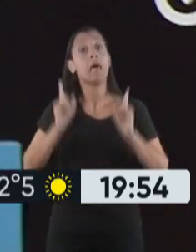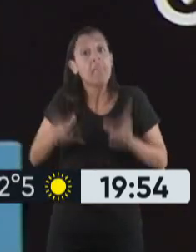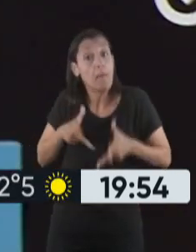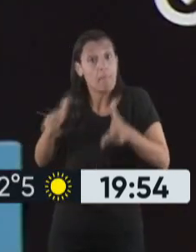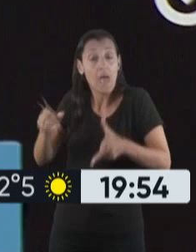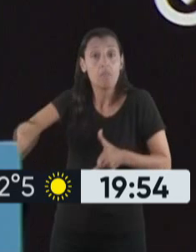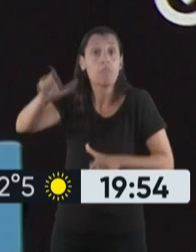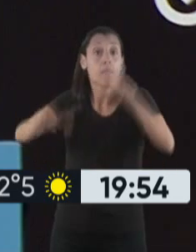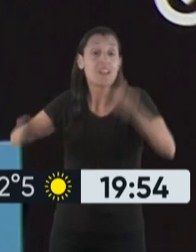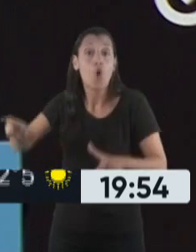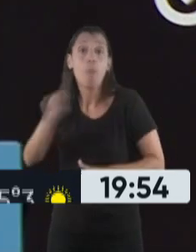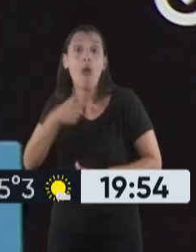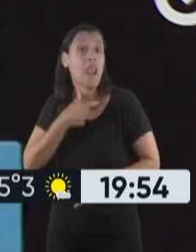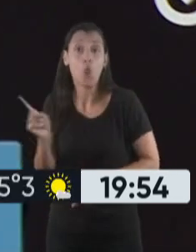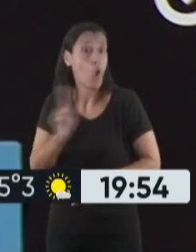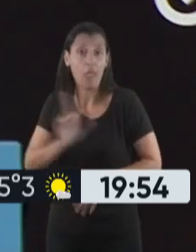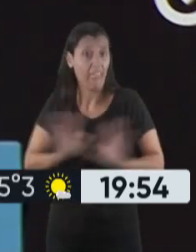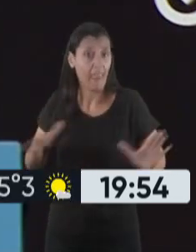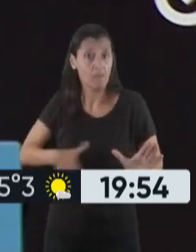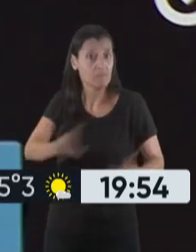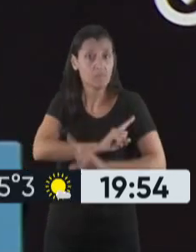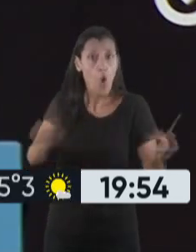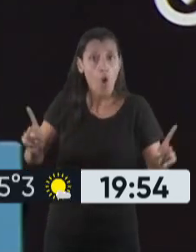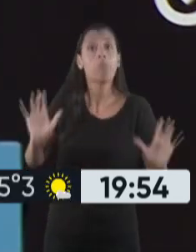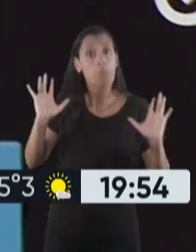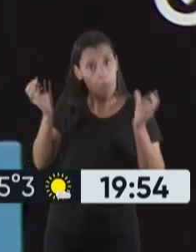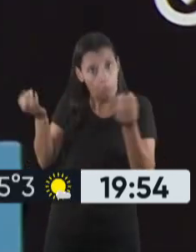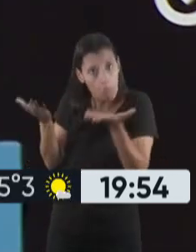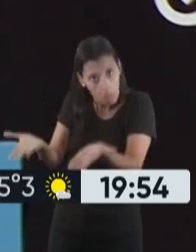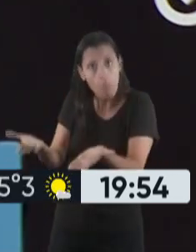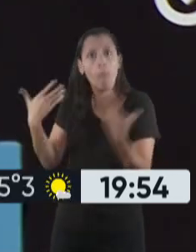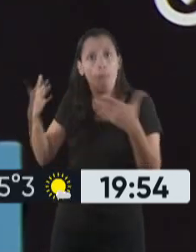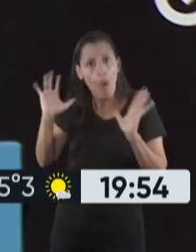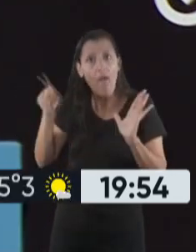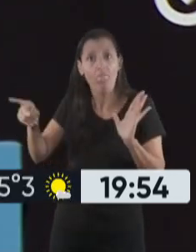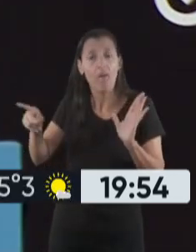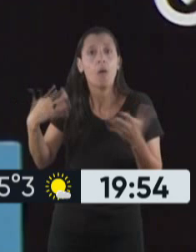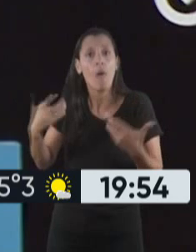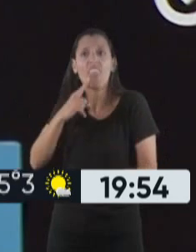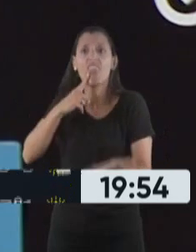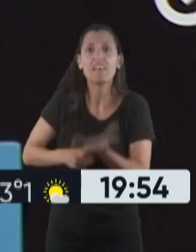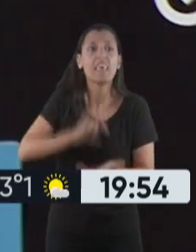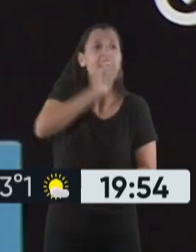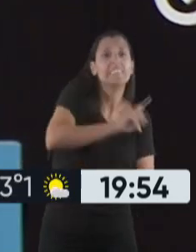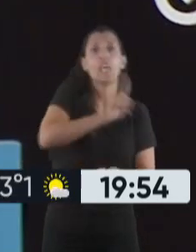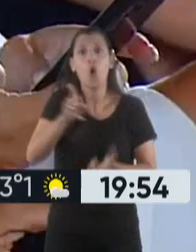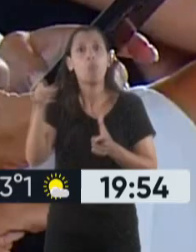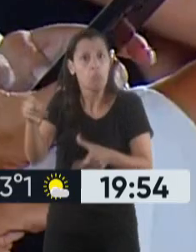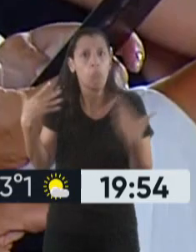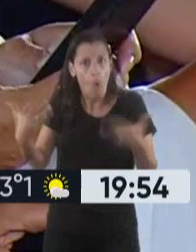quería tenerlo, bueno, en estas condiciones podéis no tenerlo y esto es absolutamente